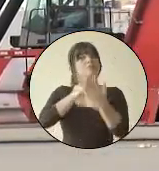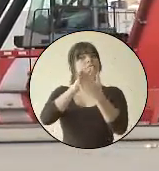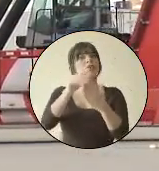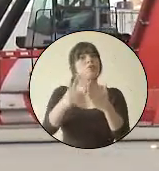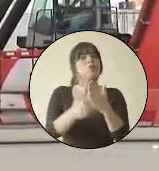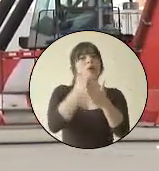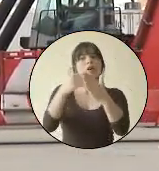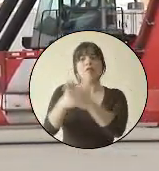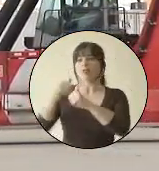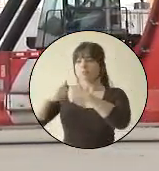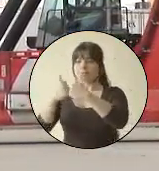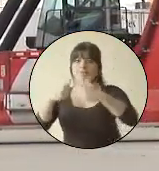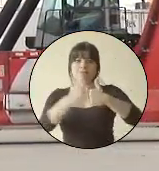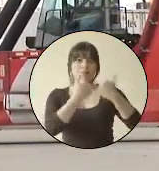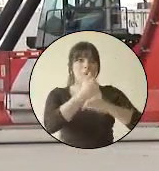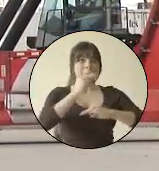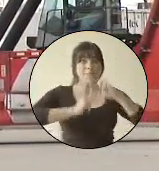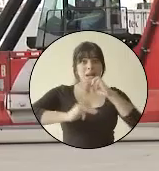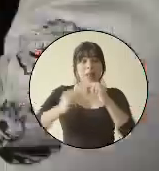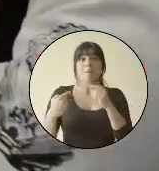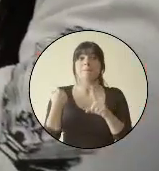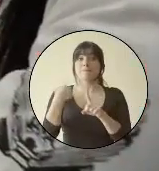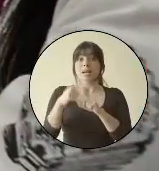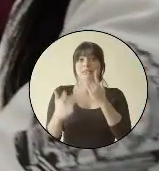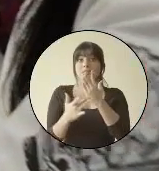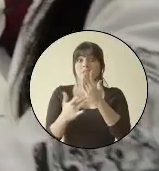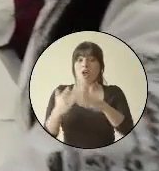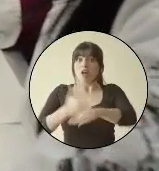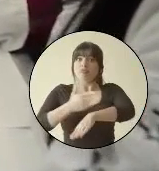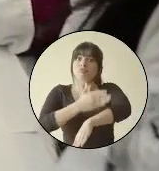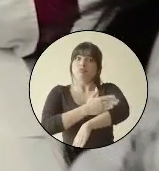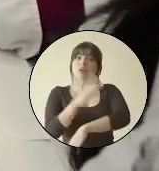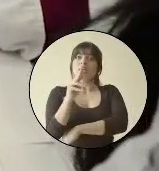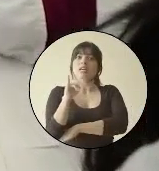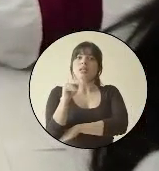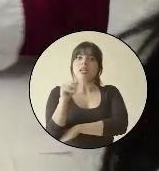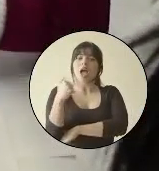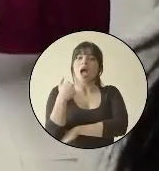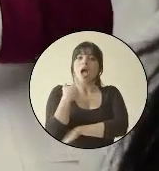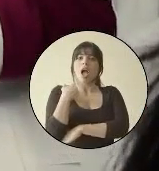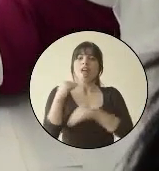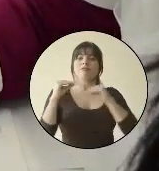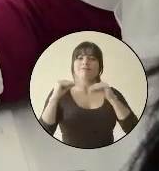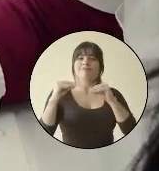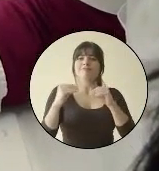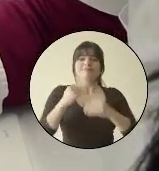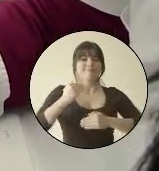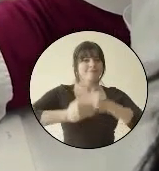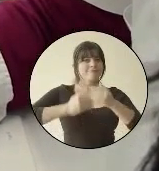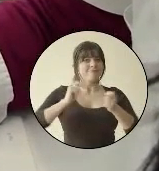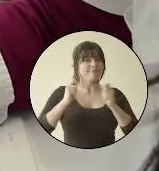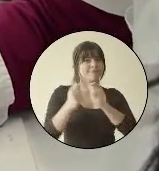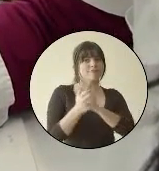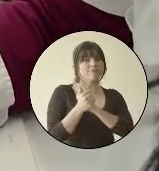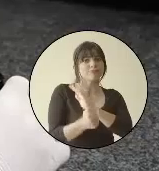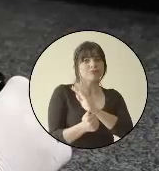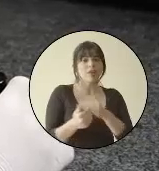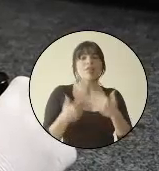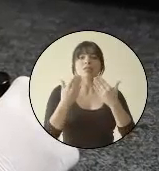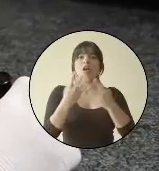los nuevos retos del mercado y el avance tecnológico, el INAH mantiene una formación versátil y